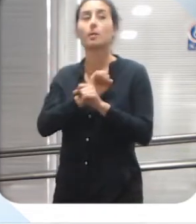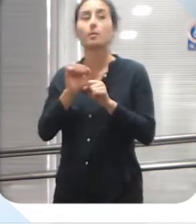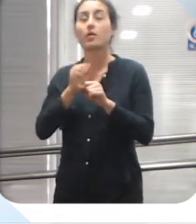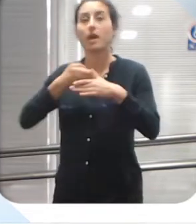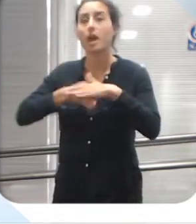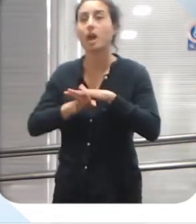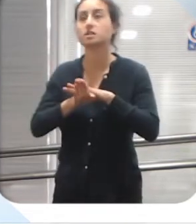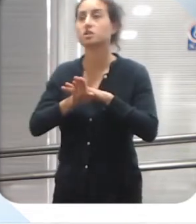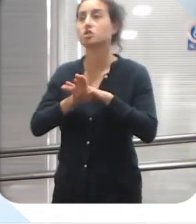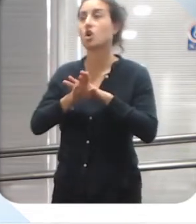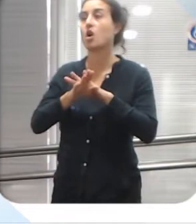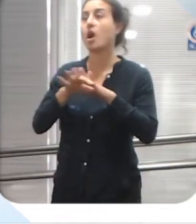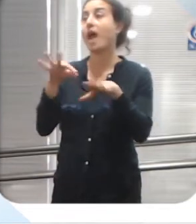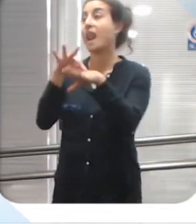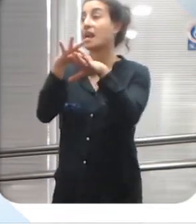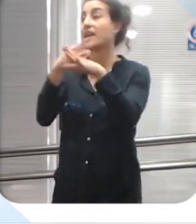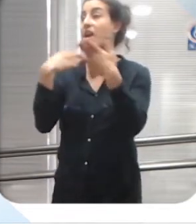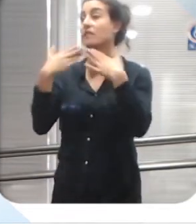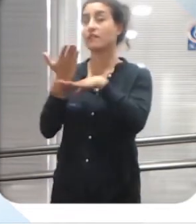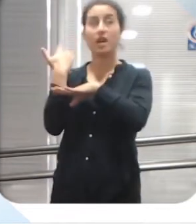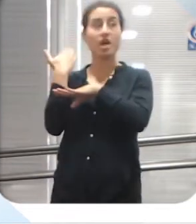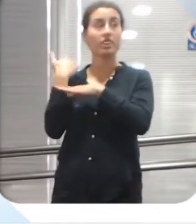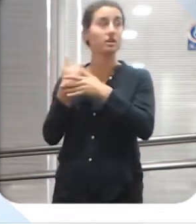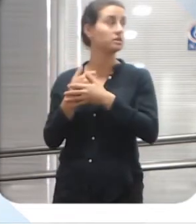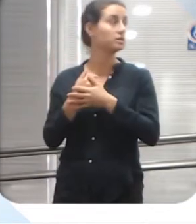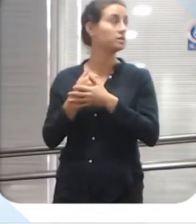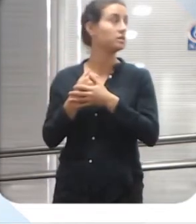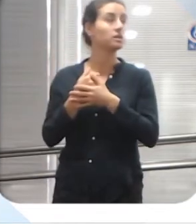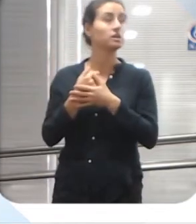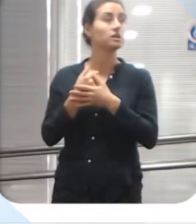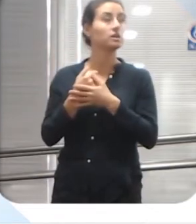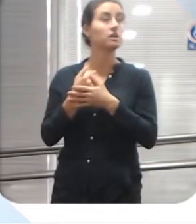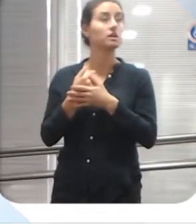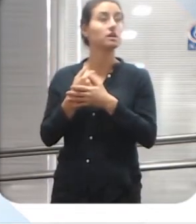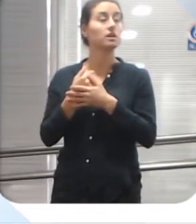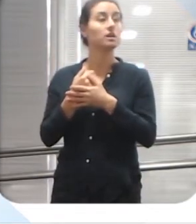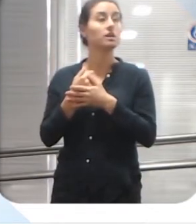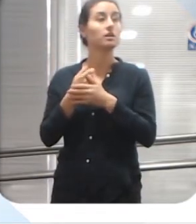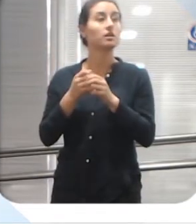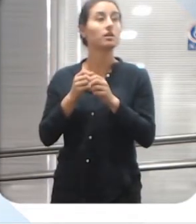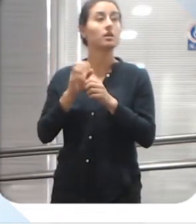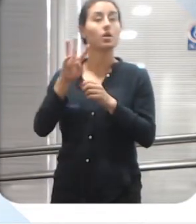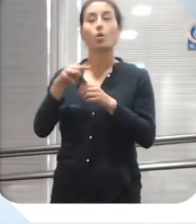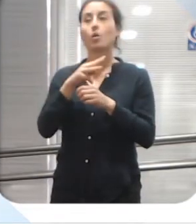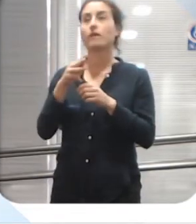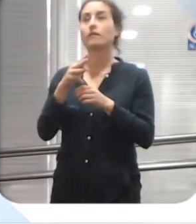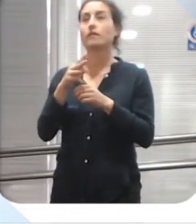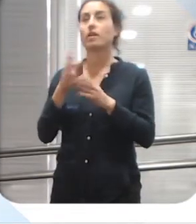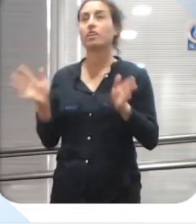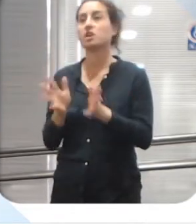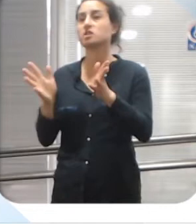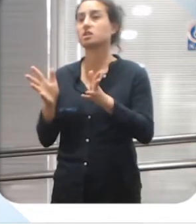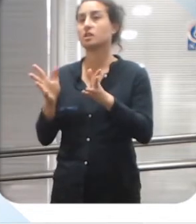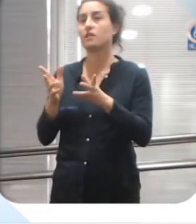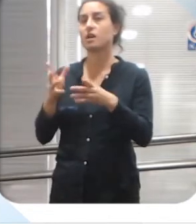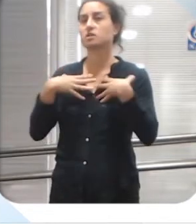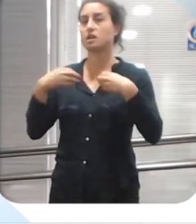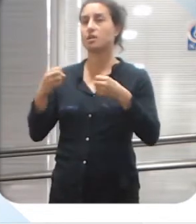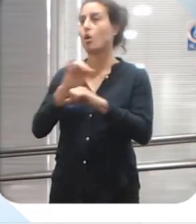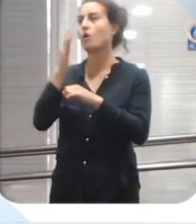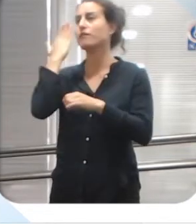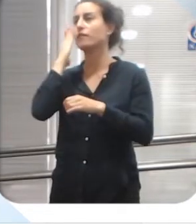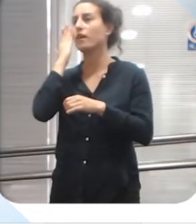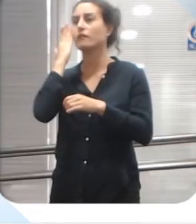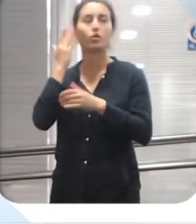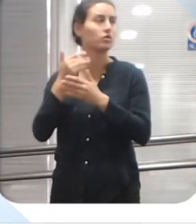tener acceso a las guías que estaban hablando hace un rato. En la página de Iniciativas Sanitarias o en el Facebook o en el Instagram, en las redes